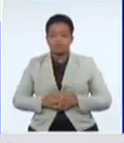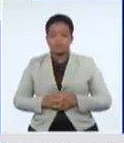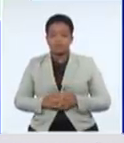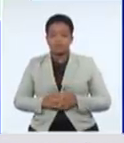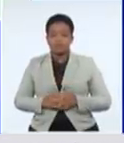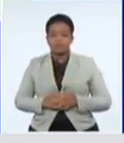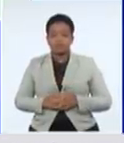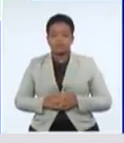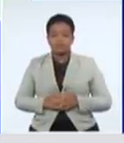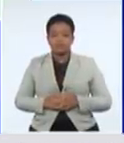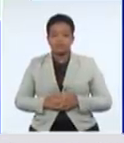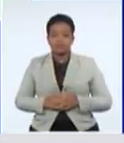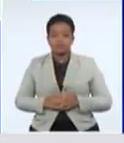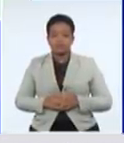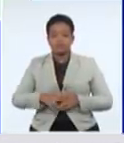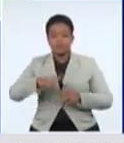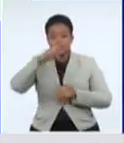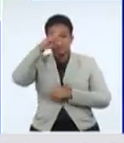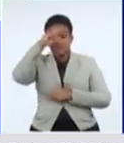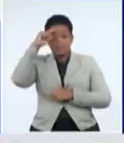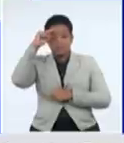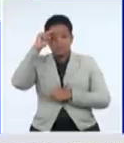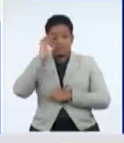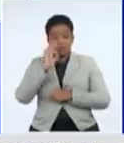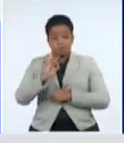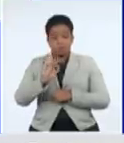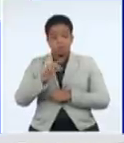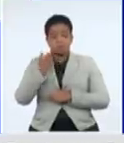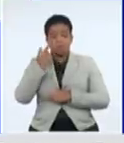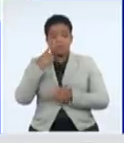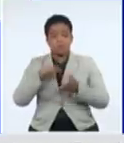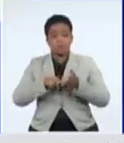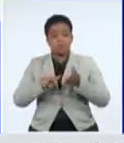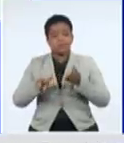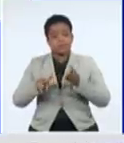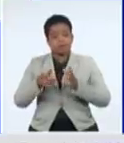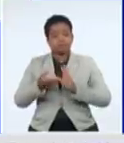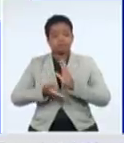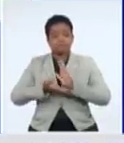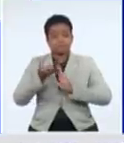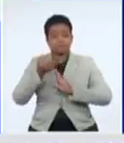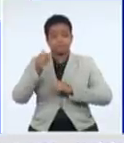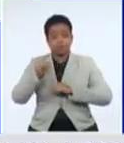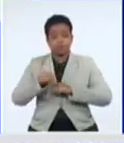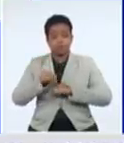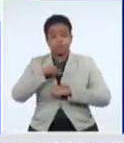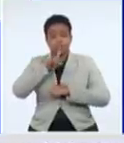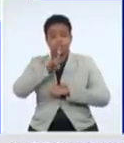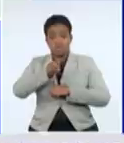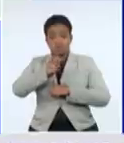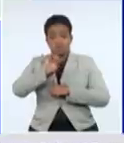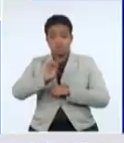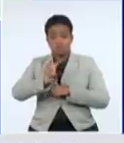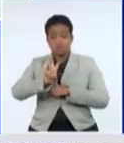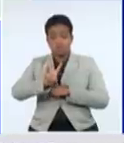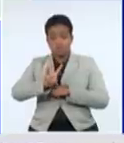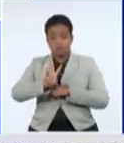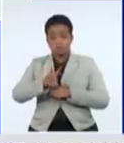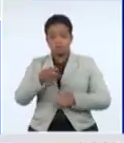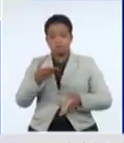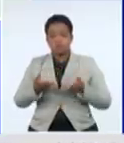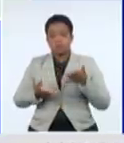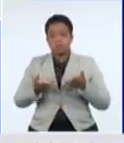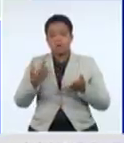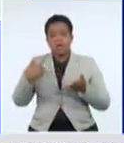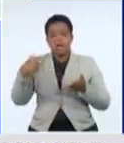Santi Espíritus es la provincia cubana con mayores cifras en esta jornada, 173 casos autóctonos, 38 casos